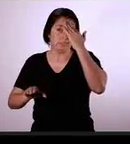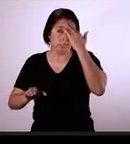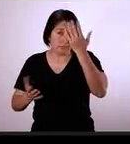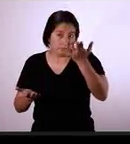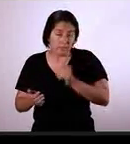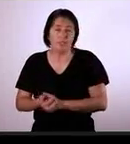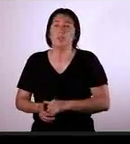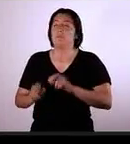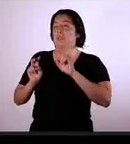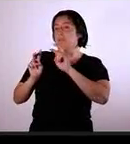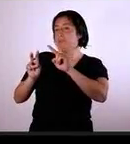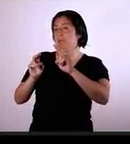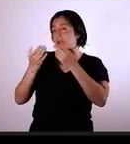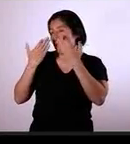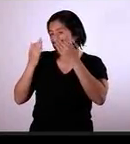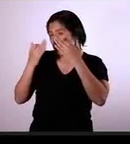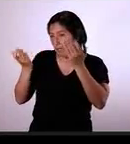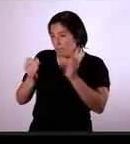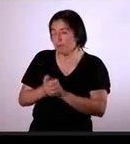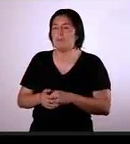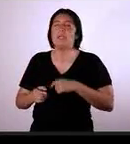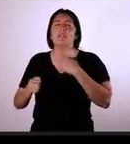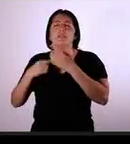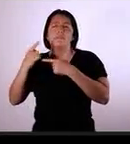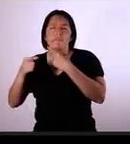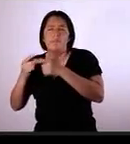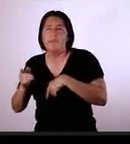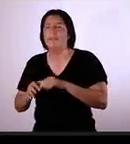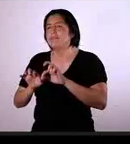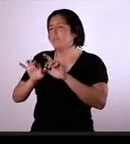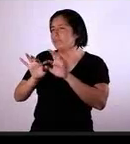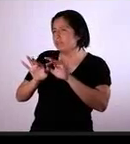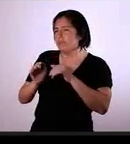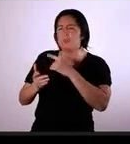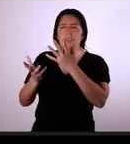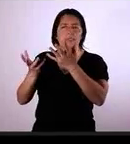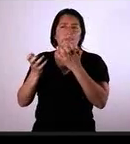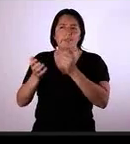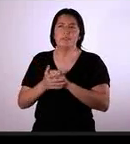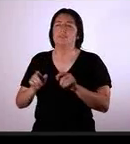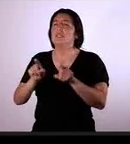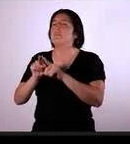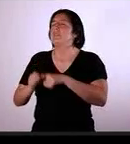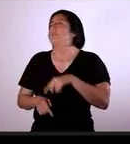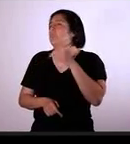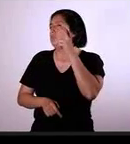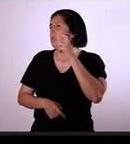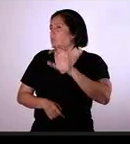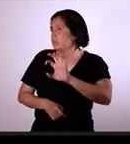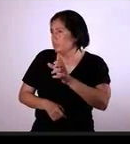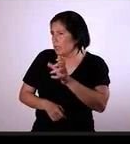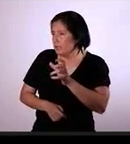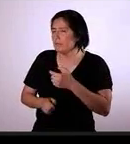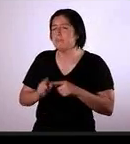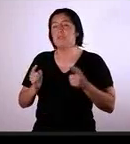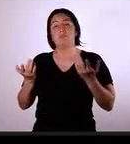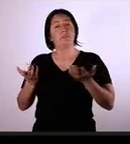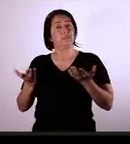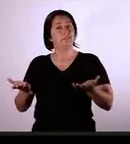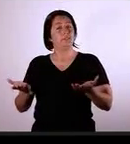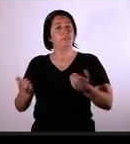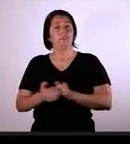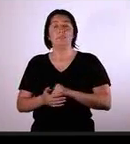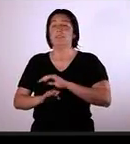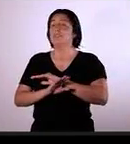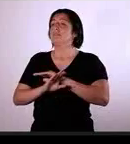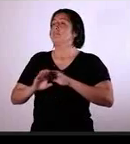pueden encontrar por Facebook para que nos den temas, críticas, comentarios, lo que deseen. Y también nos pueden escuchar por radio, pero con nosotros